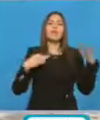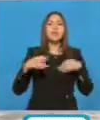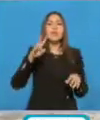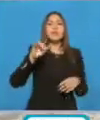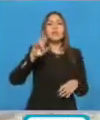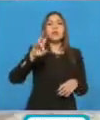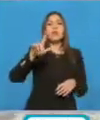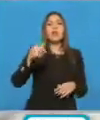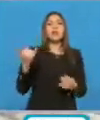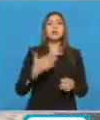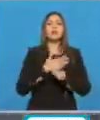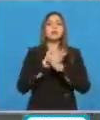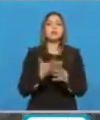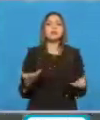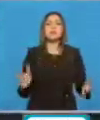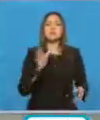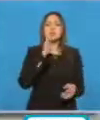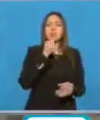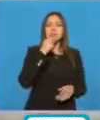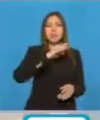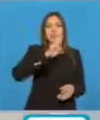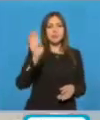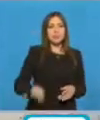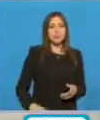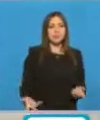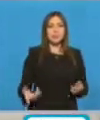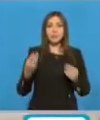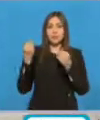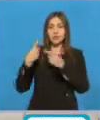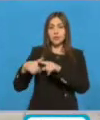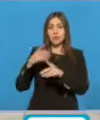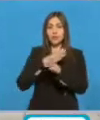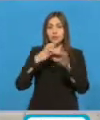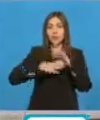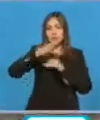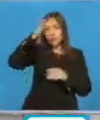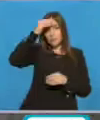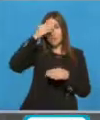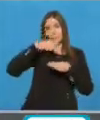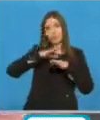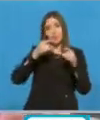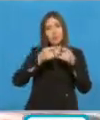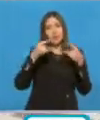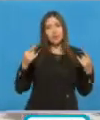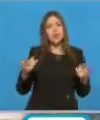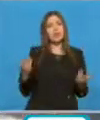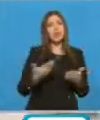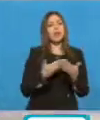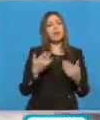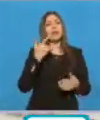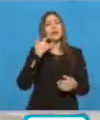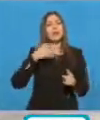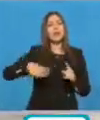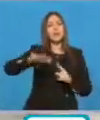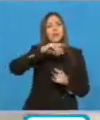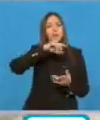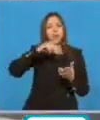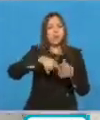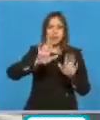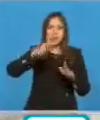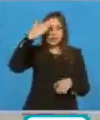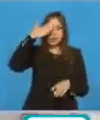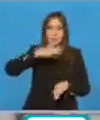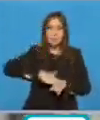ya no fue. Para que vea todo lo que se aprende de historia, tío Alberto recorriendo este monumento, ya sabía un poquito más,